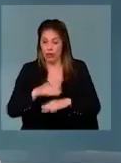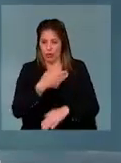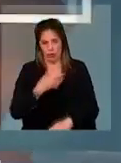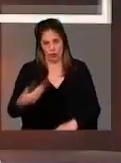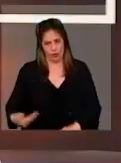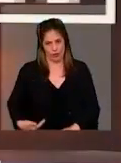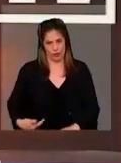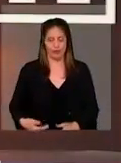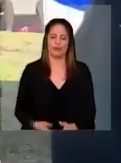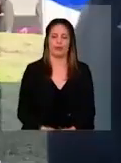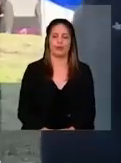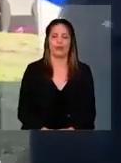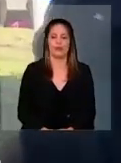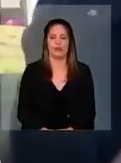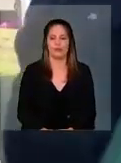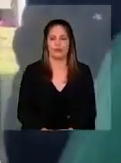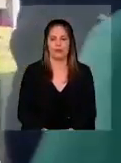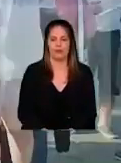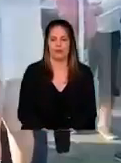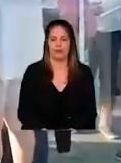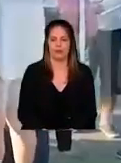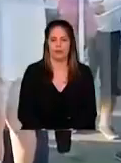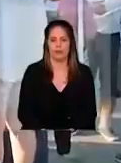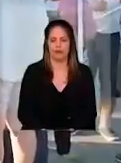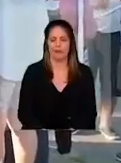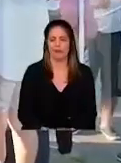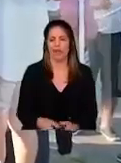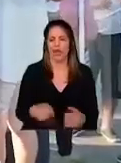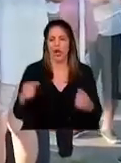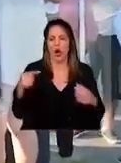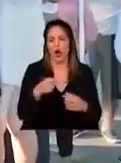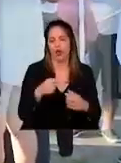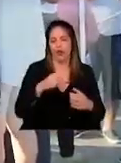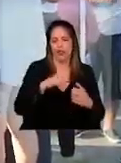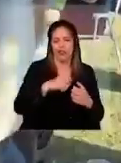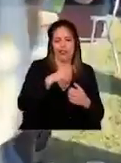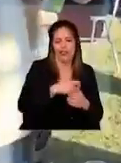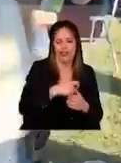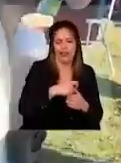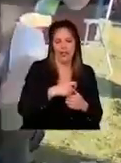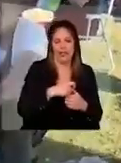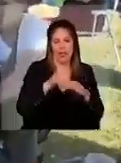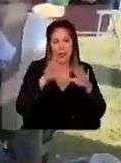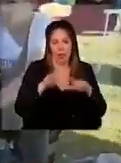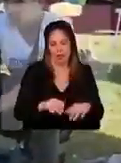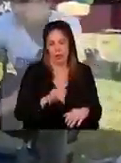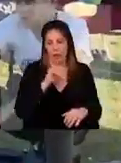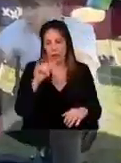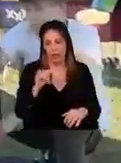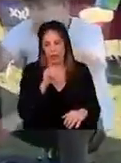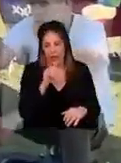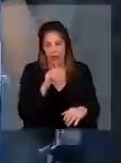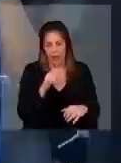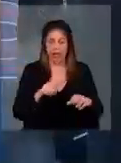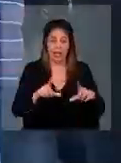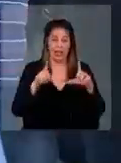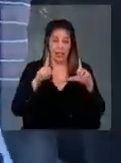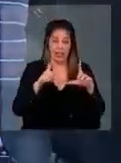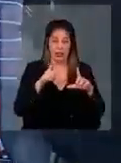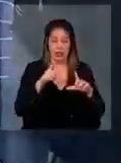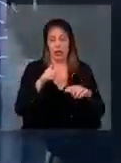gobierno. La manija antisindical. Así se titula el texto publicado por el candidato a la presidencia del Frente Amplio